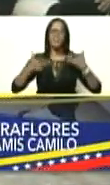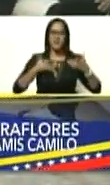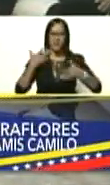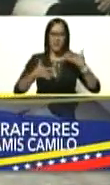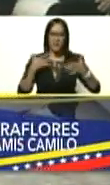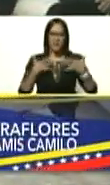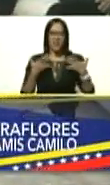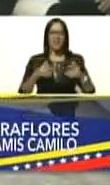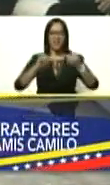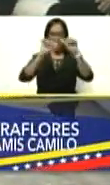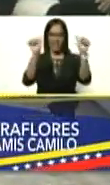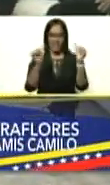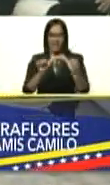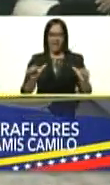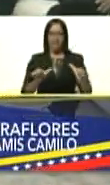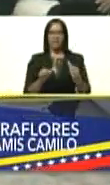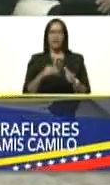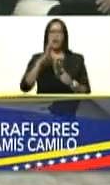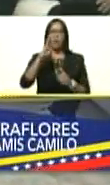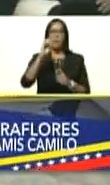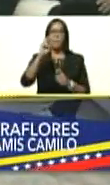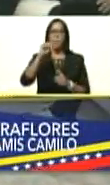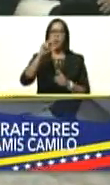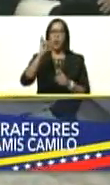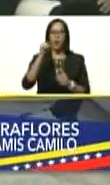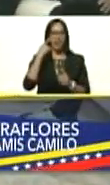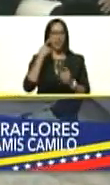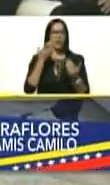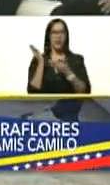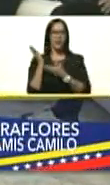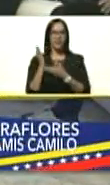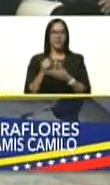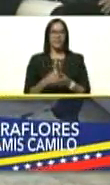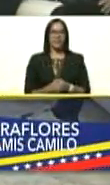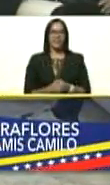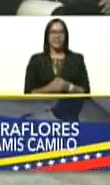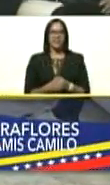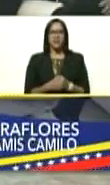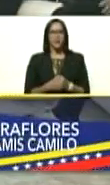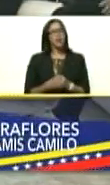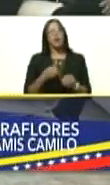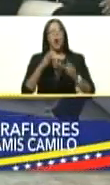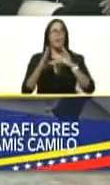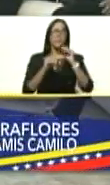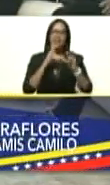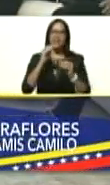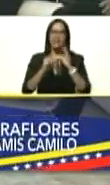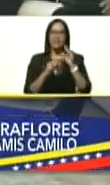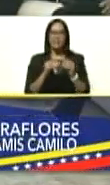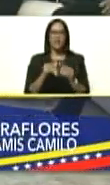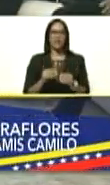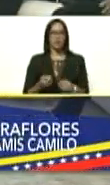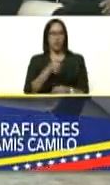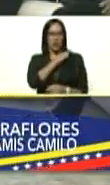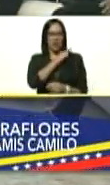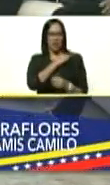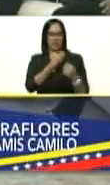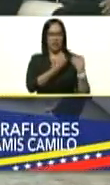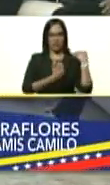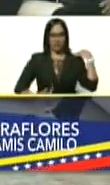del talento. Bonny Cepeda, lo tienen ustedes allí en pantalla conversando con el jefe de